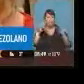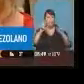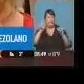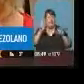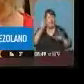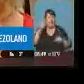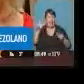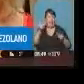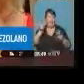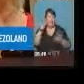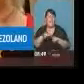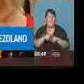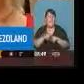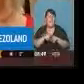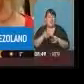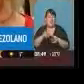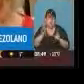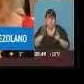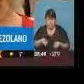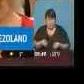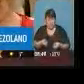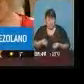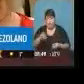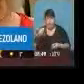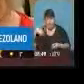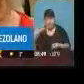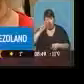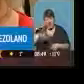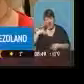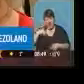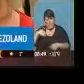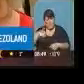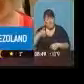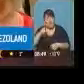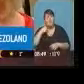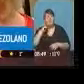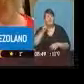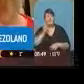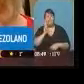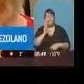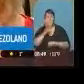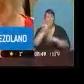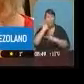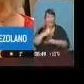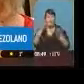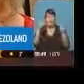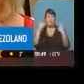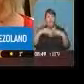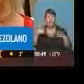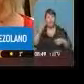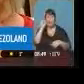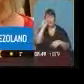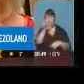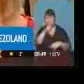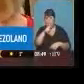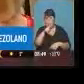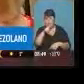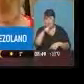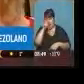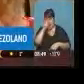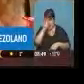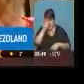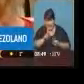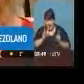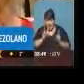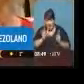canales de televisión, incluso muchos de ellos argentinos, que tienen prohibida la emisión en el